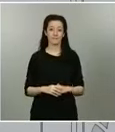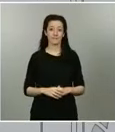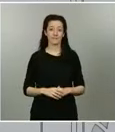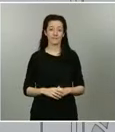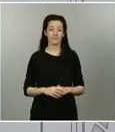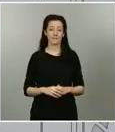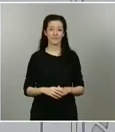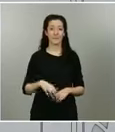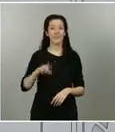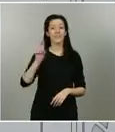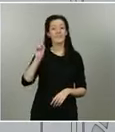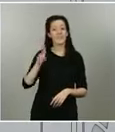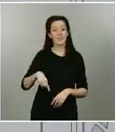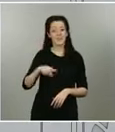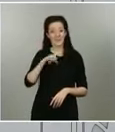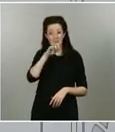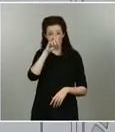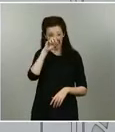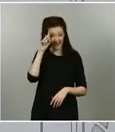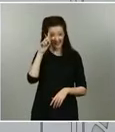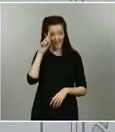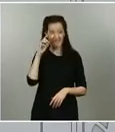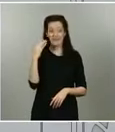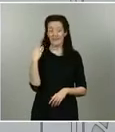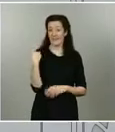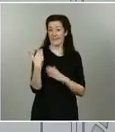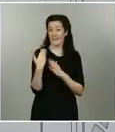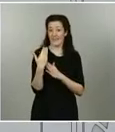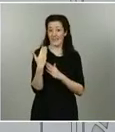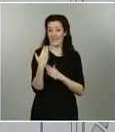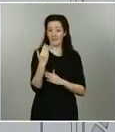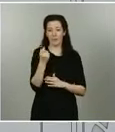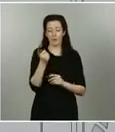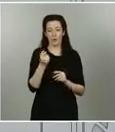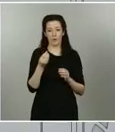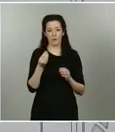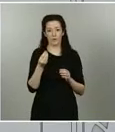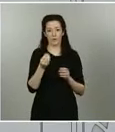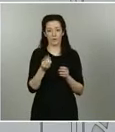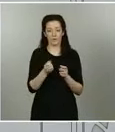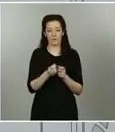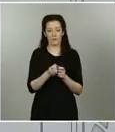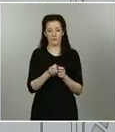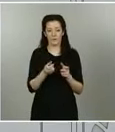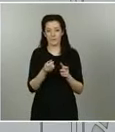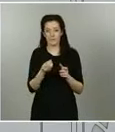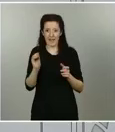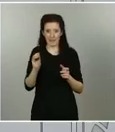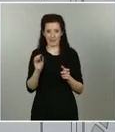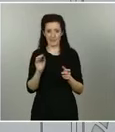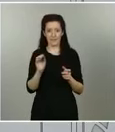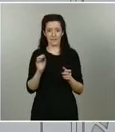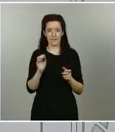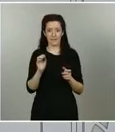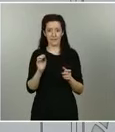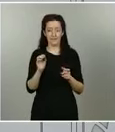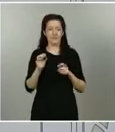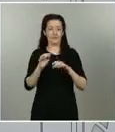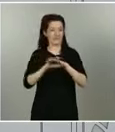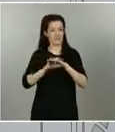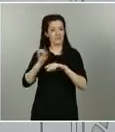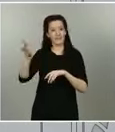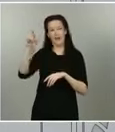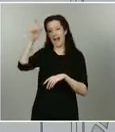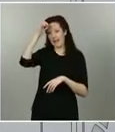repuntes durante varios días seguidos, lo cual, como mínimo, ha inquietado no solo a Alemania, sino también a todos los países de